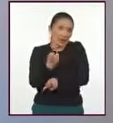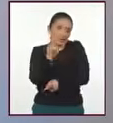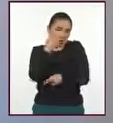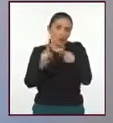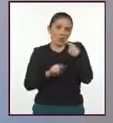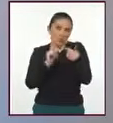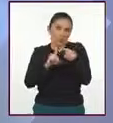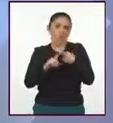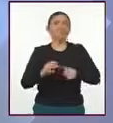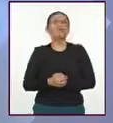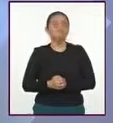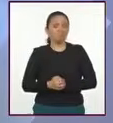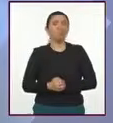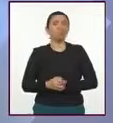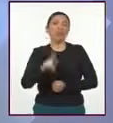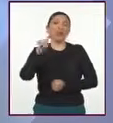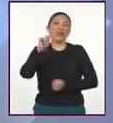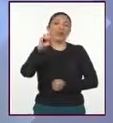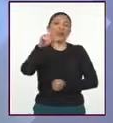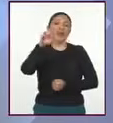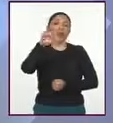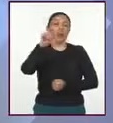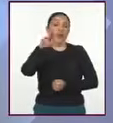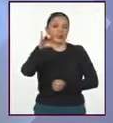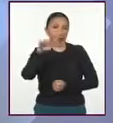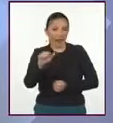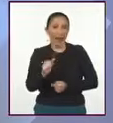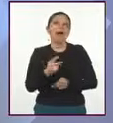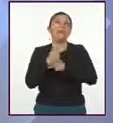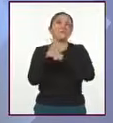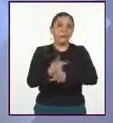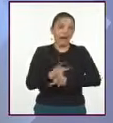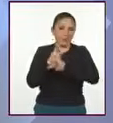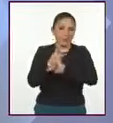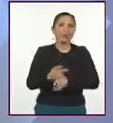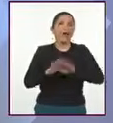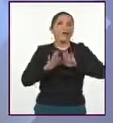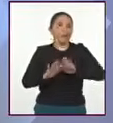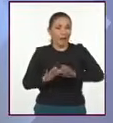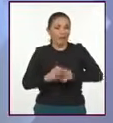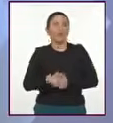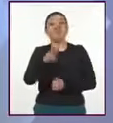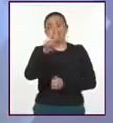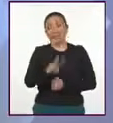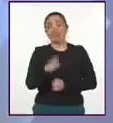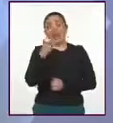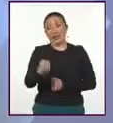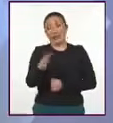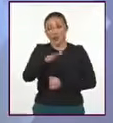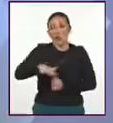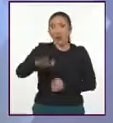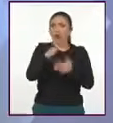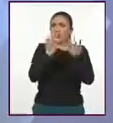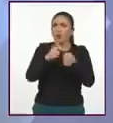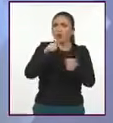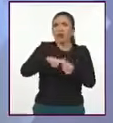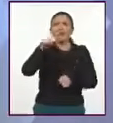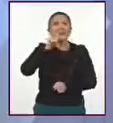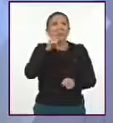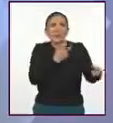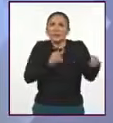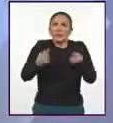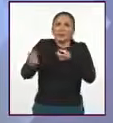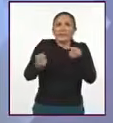estrategias. Tolerancia y calma, me encanta, porque creo que también en la sociedad en la que vivimos, donde todo el tiempo estamos tan